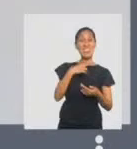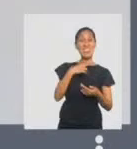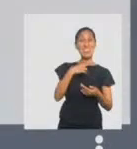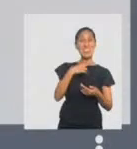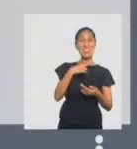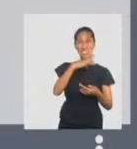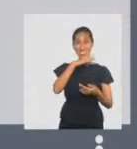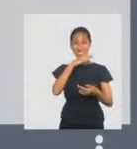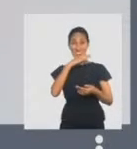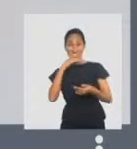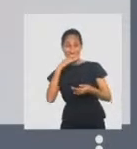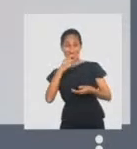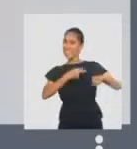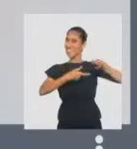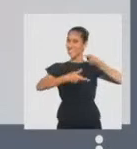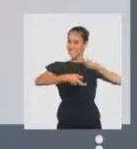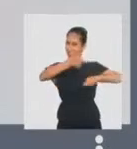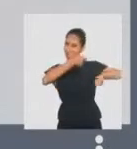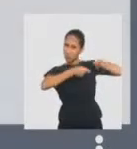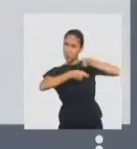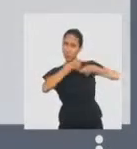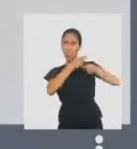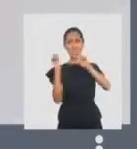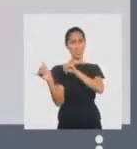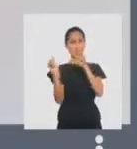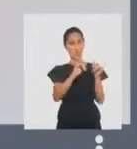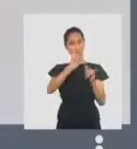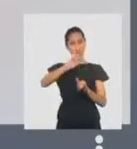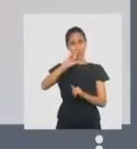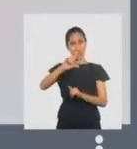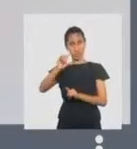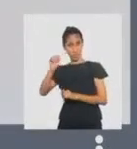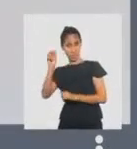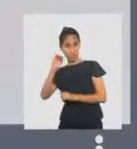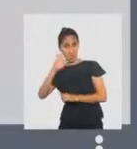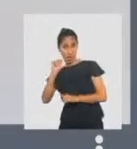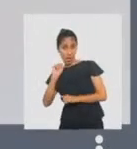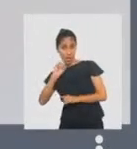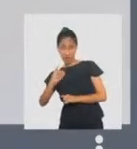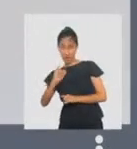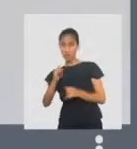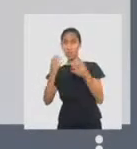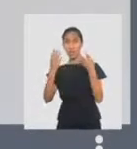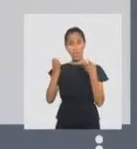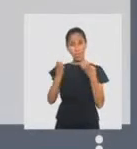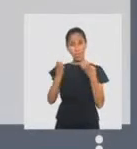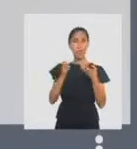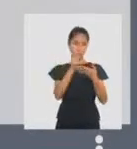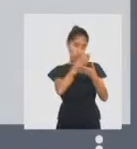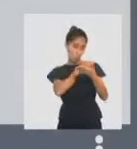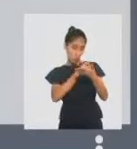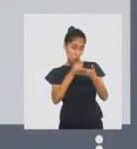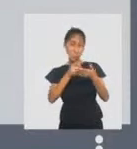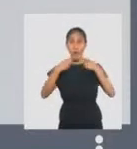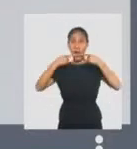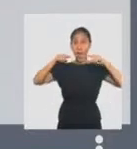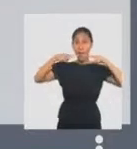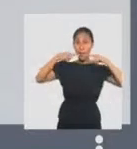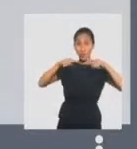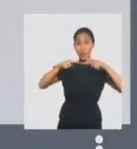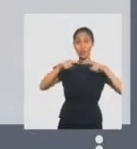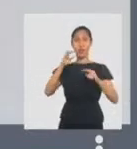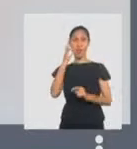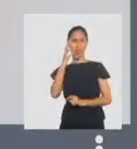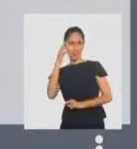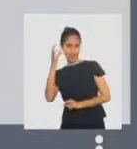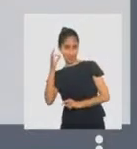continuemos. Estamos en la misma etapa que Iyari. Queremos hacer un anuncio publicitario en inglés